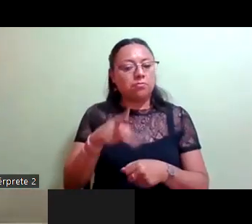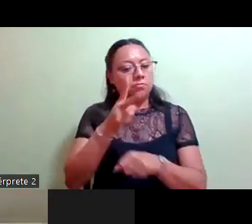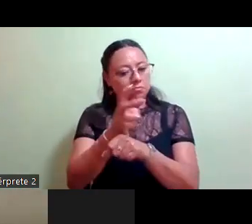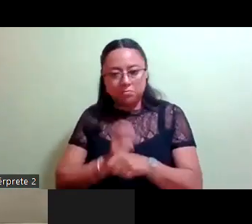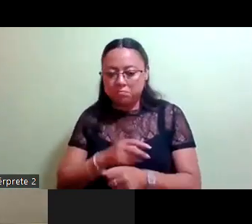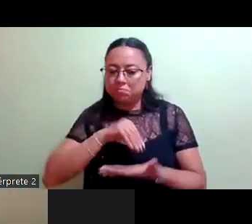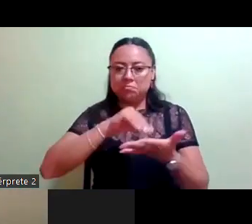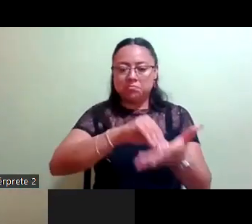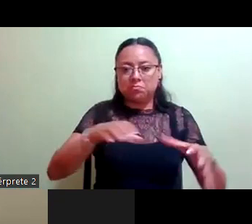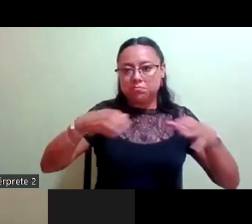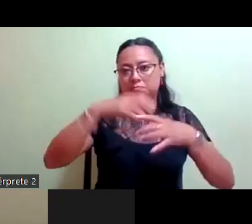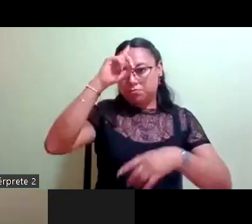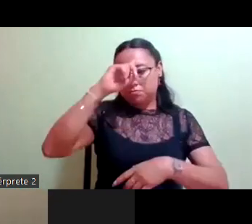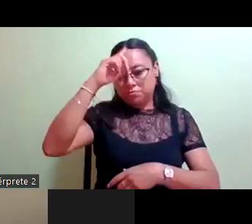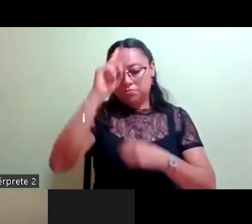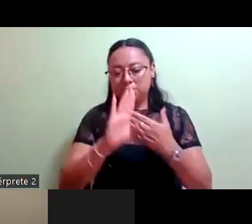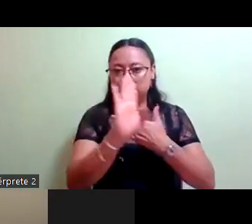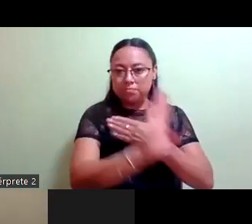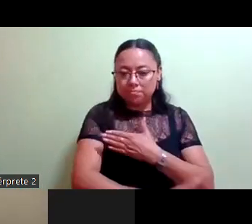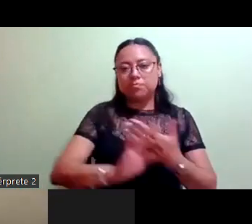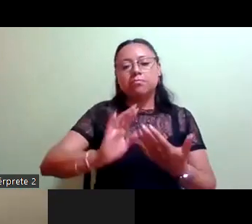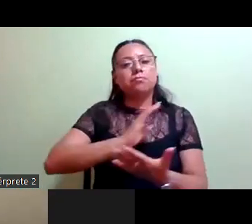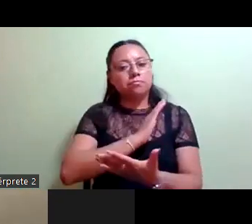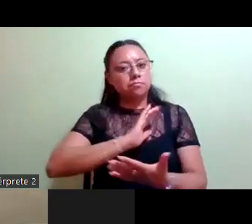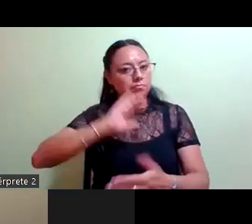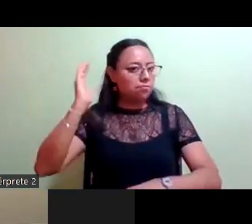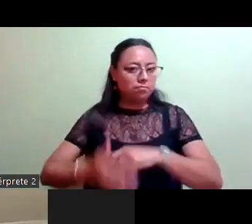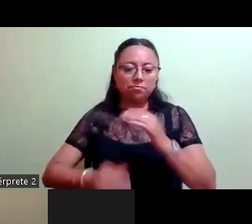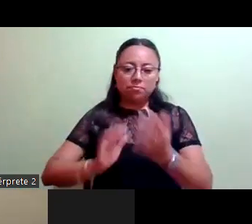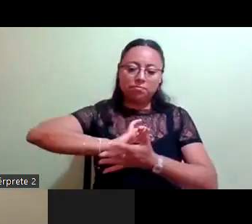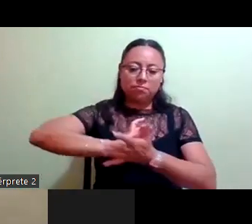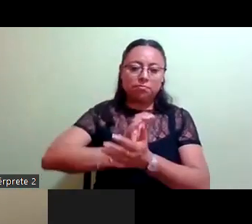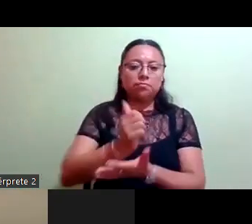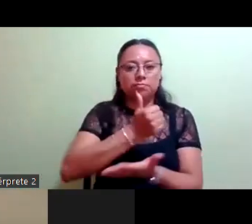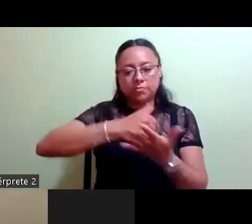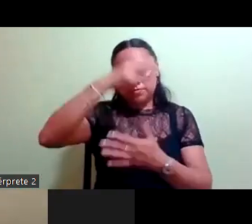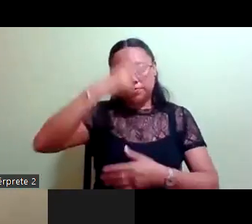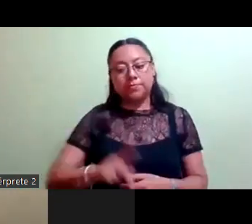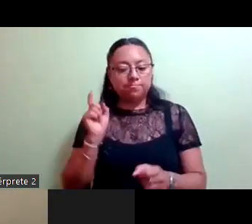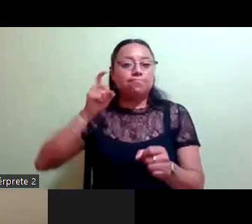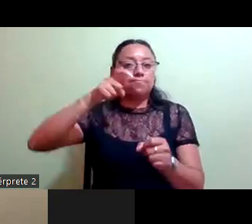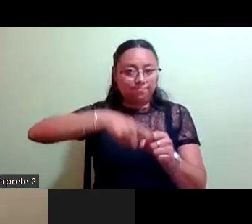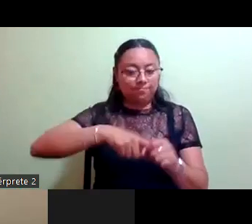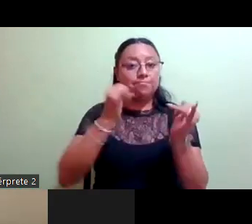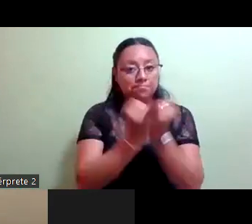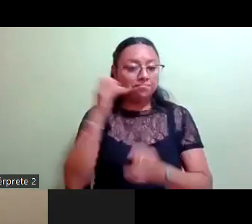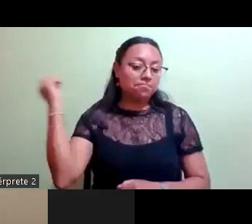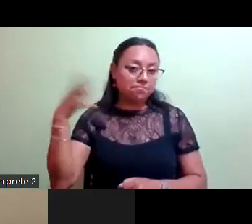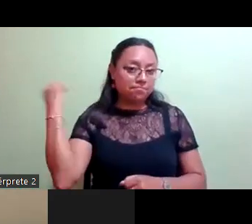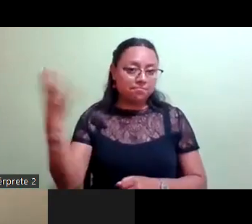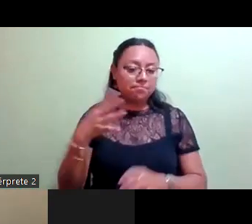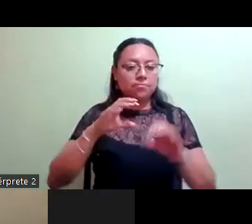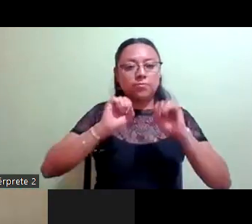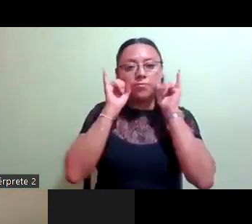del Consejo para Prevenir y Erradicar la Discriminación de la Ciudad de México y miembro de la Asamblea y de la Junta